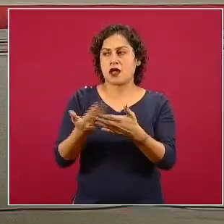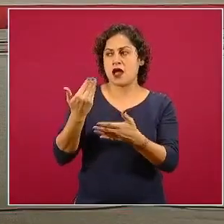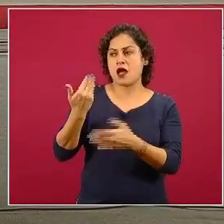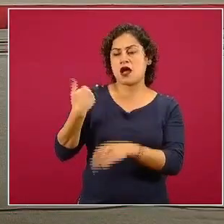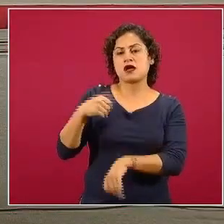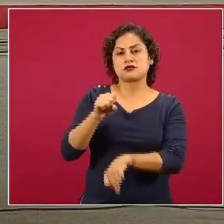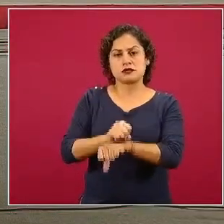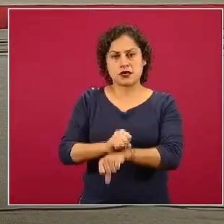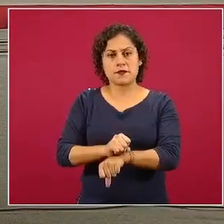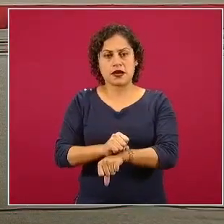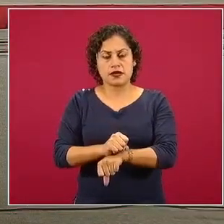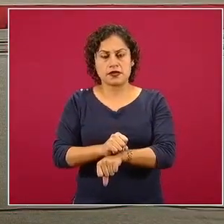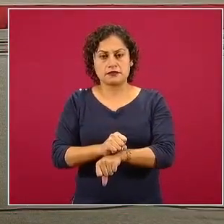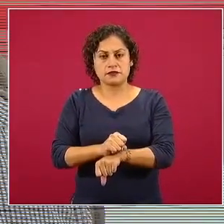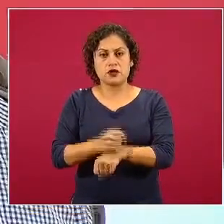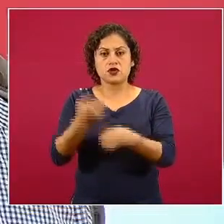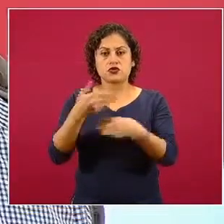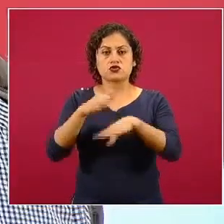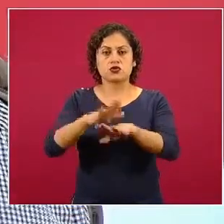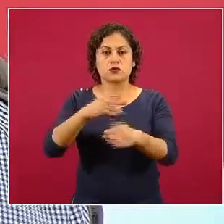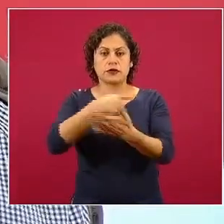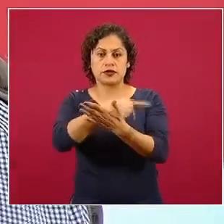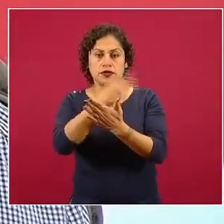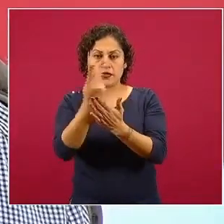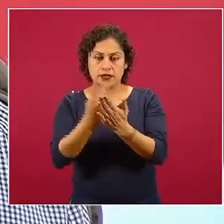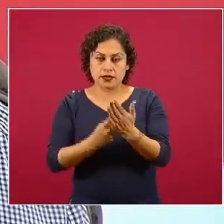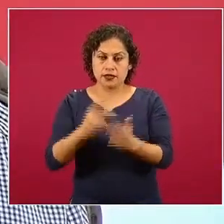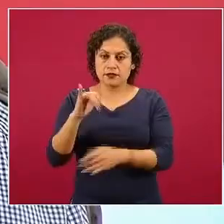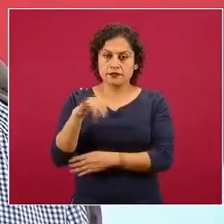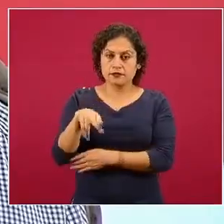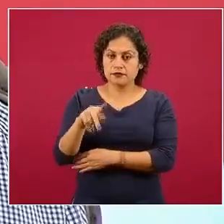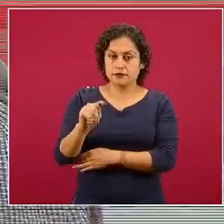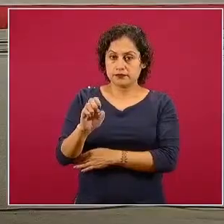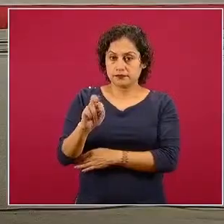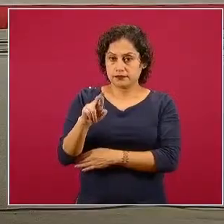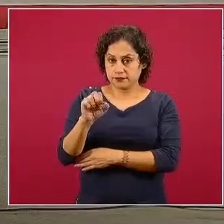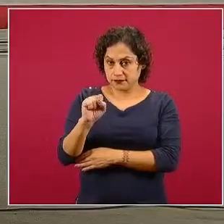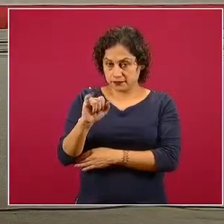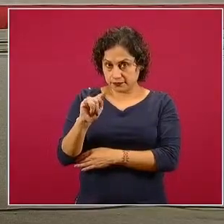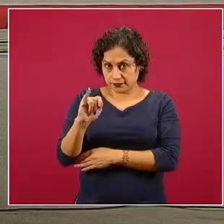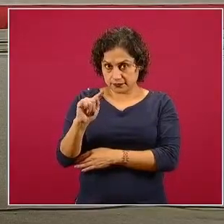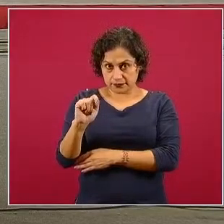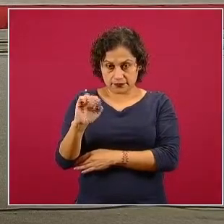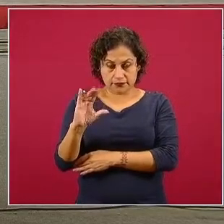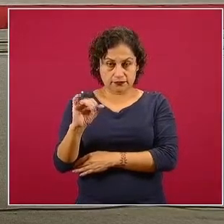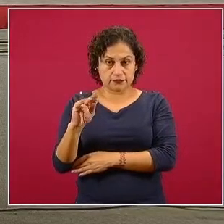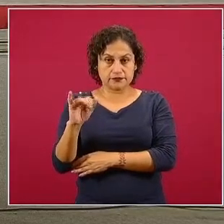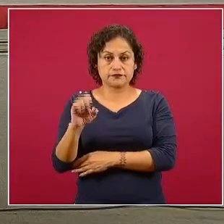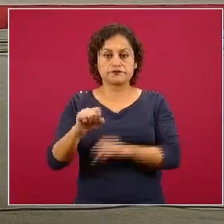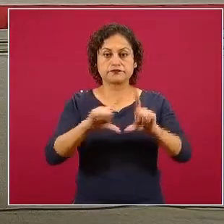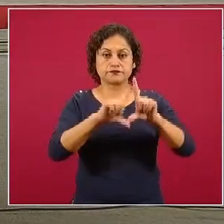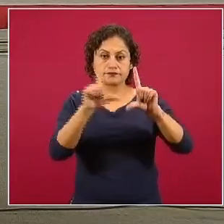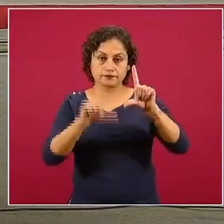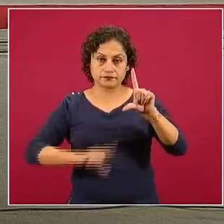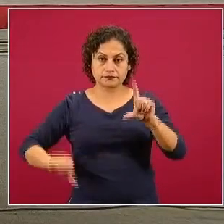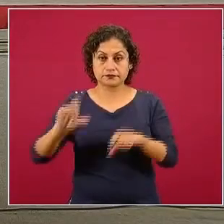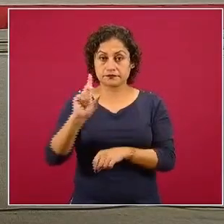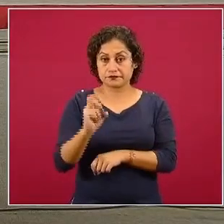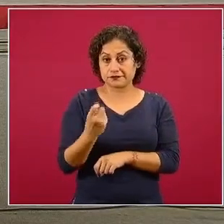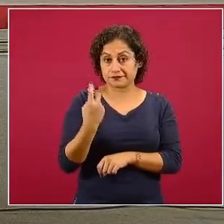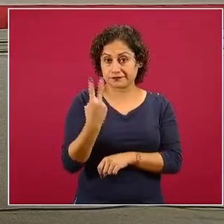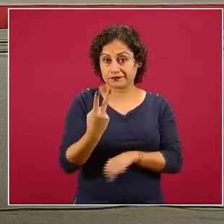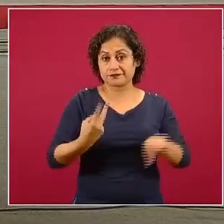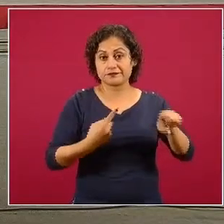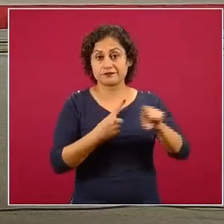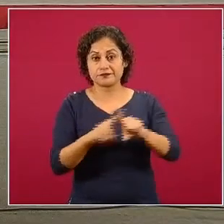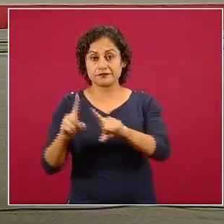semanas, estrategia interinstitucional, es decir, involucra a todo el sector, no solo a las 32 servicios de salud